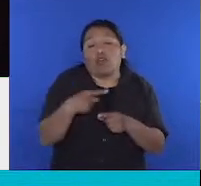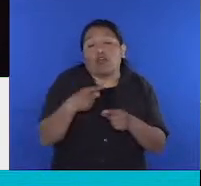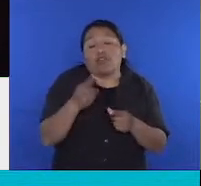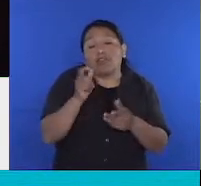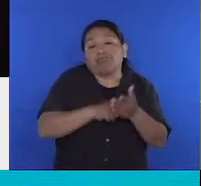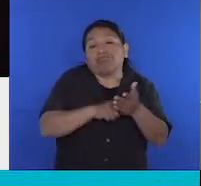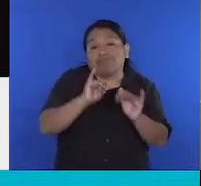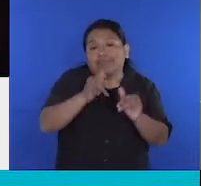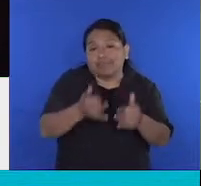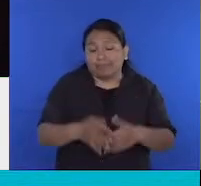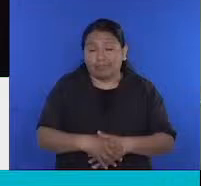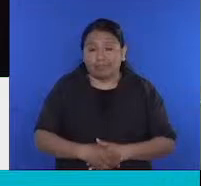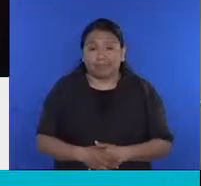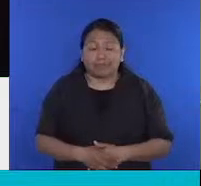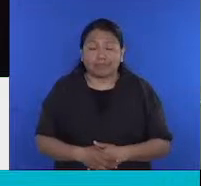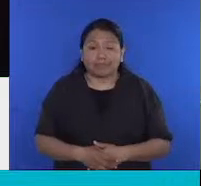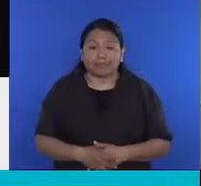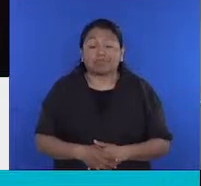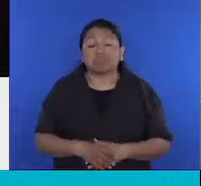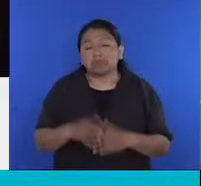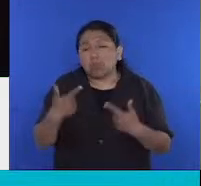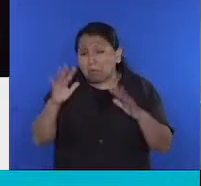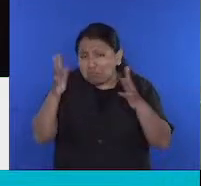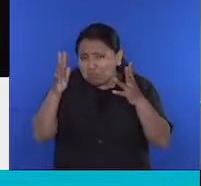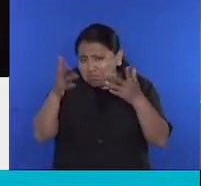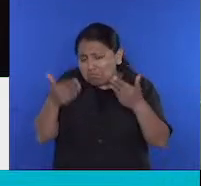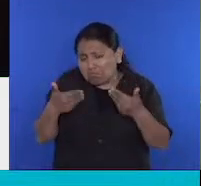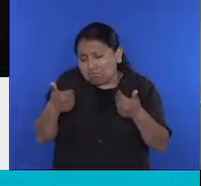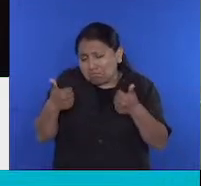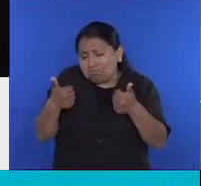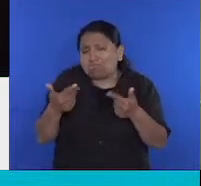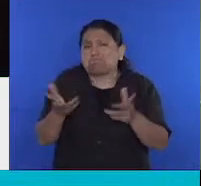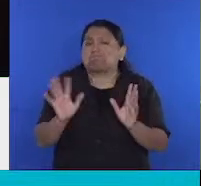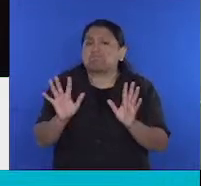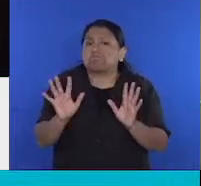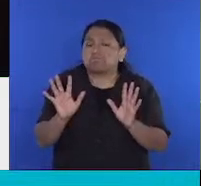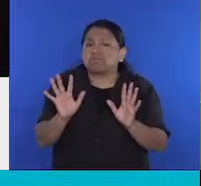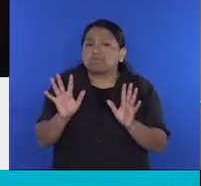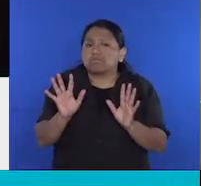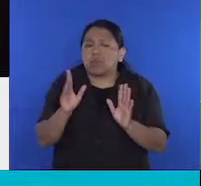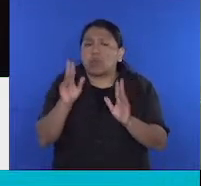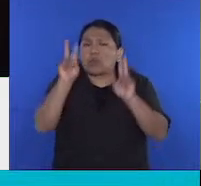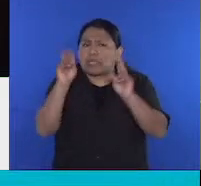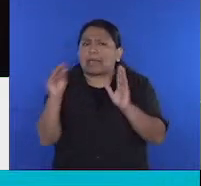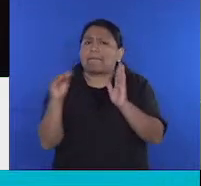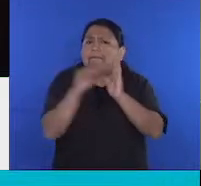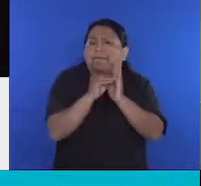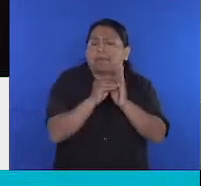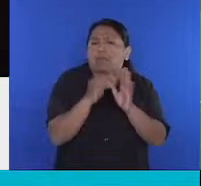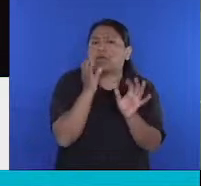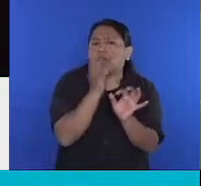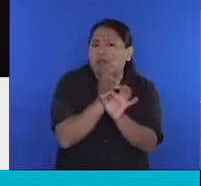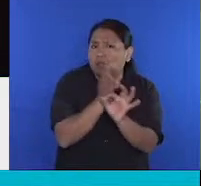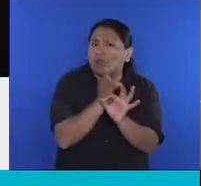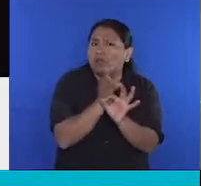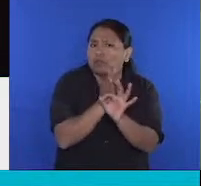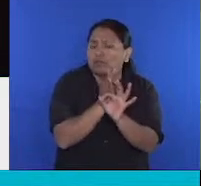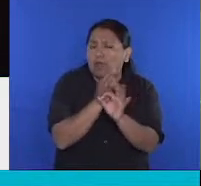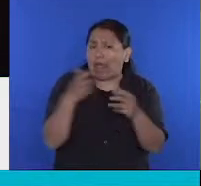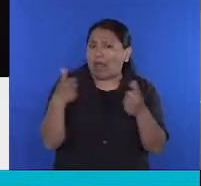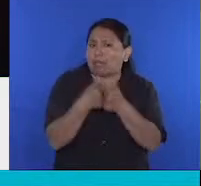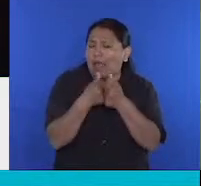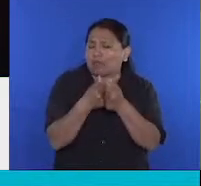Yo celebro que se hayan incorporado inclusive un tema como la educación al pacto que no estaba previsto